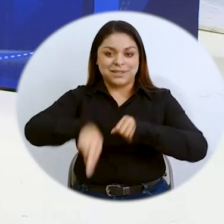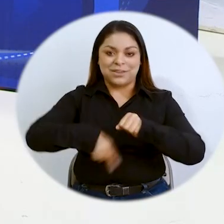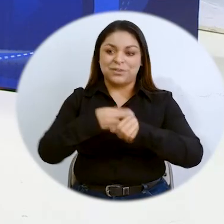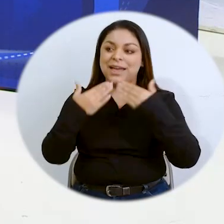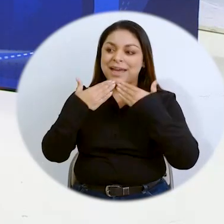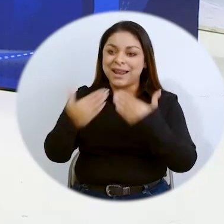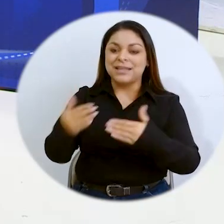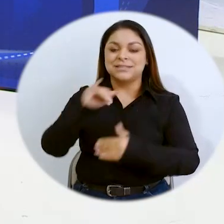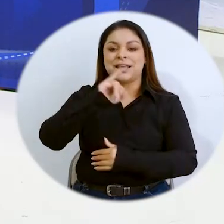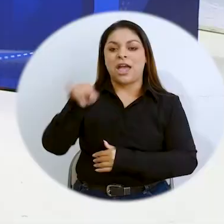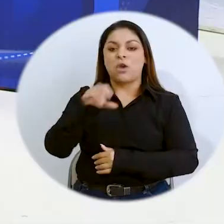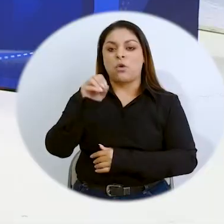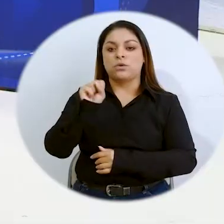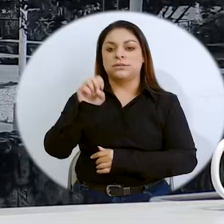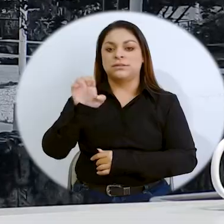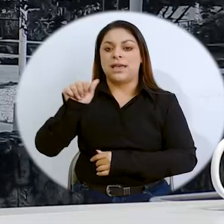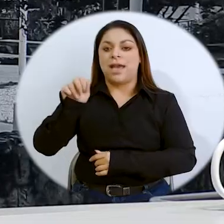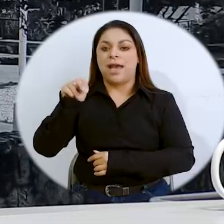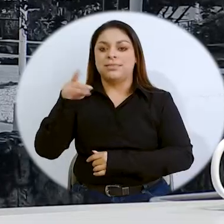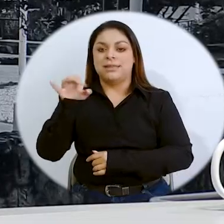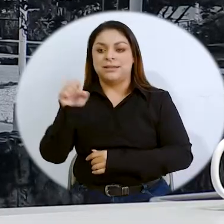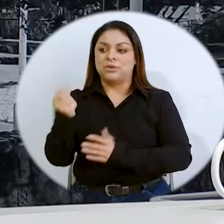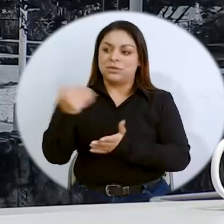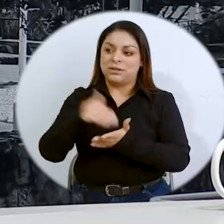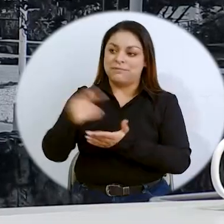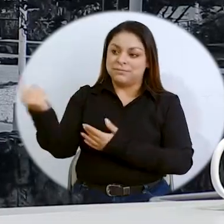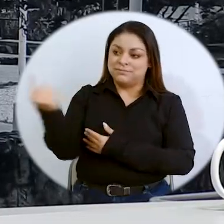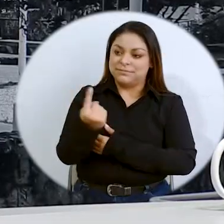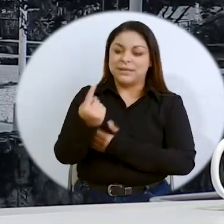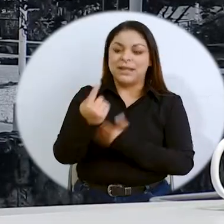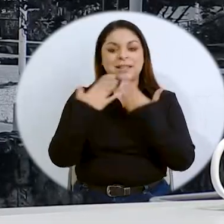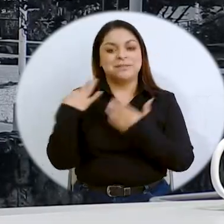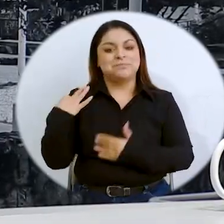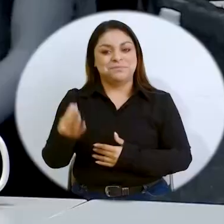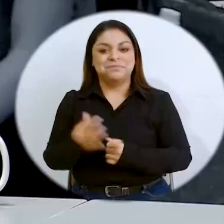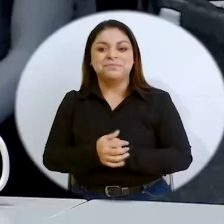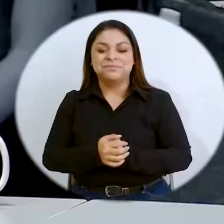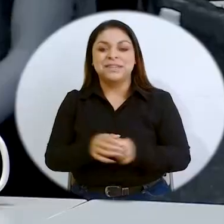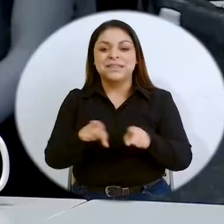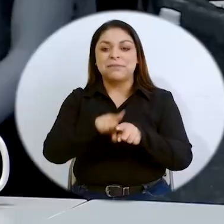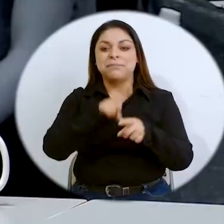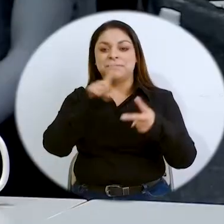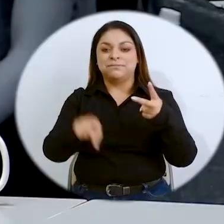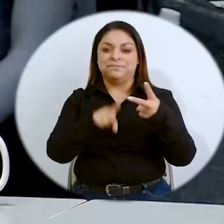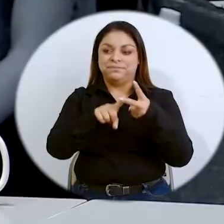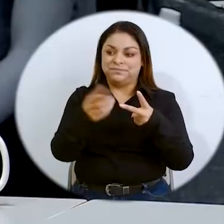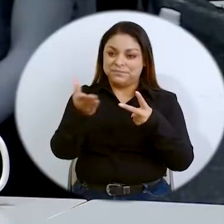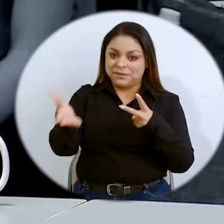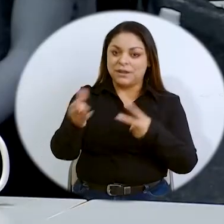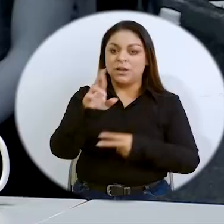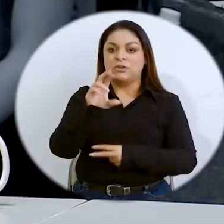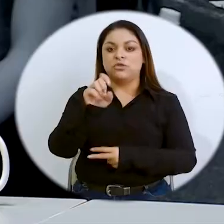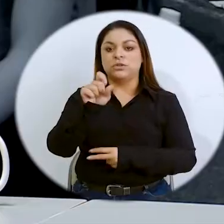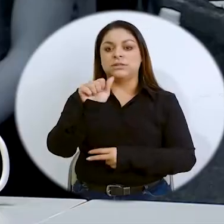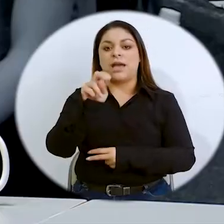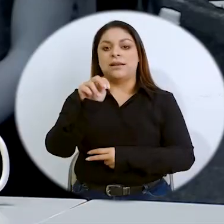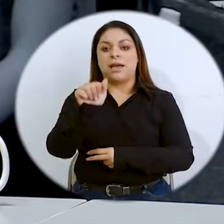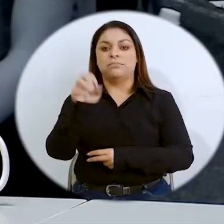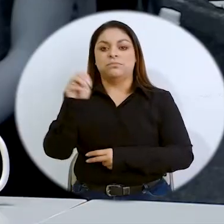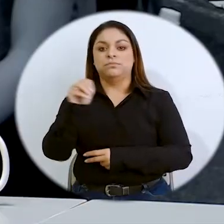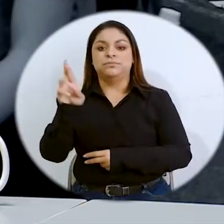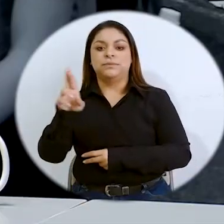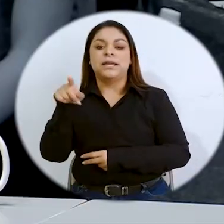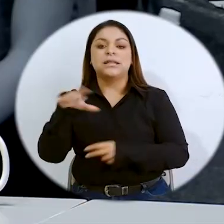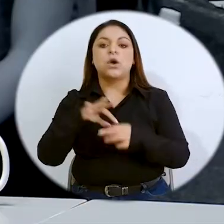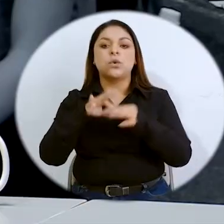Nacional. Gracias, José Andrés, por estar de nuevo con nosotros. Muchas gracias, doña Maribel, por la invitación. También está con nosotros Roxana Morales Ramos, quien